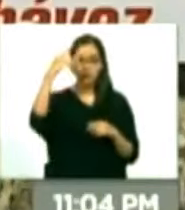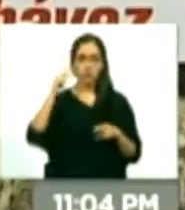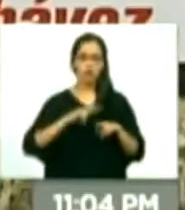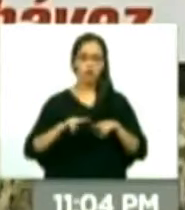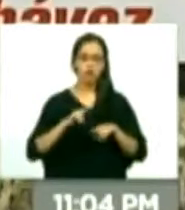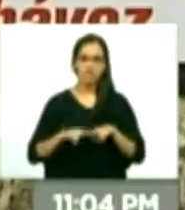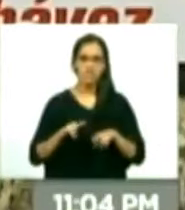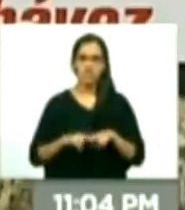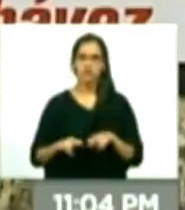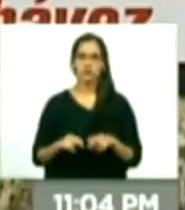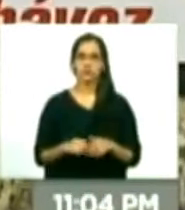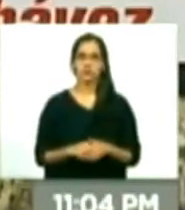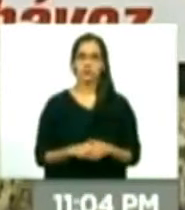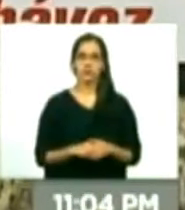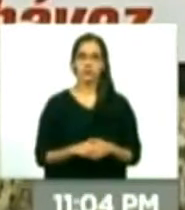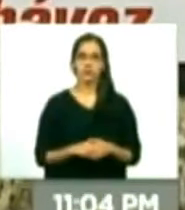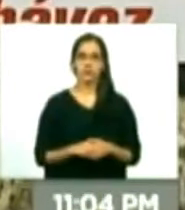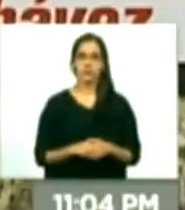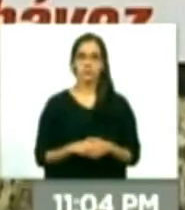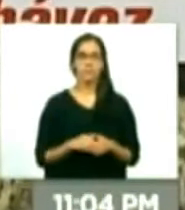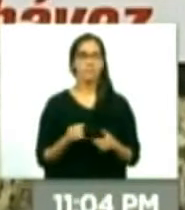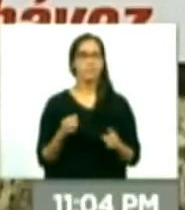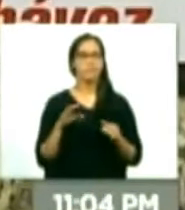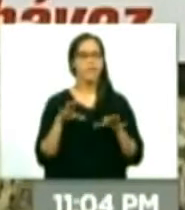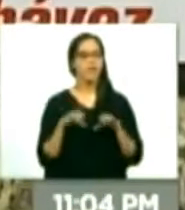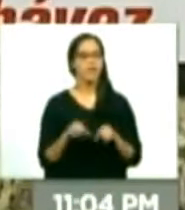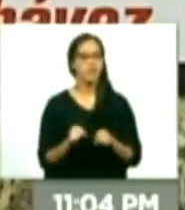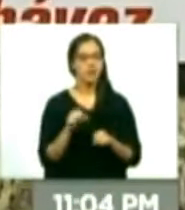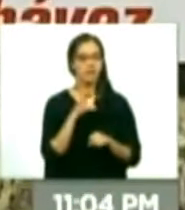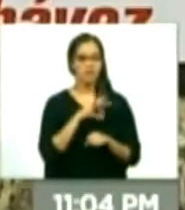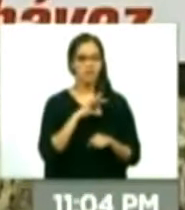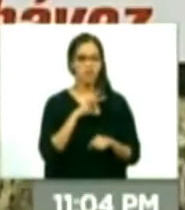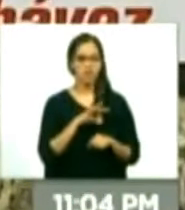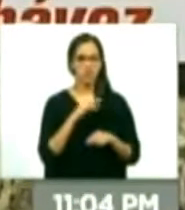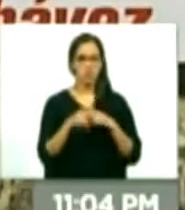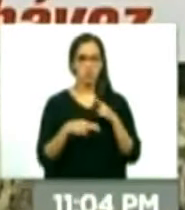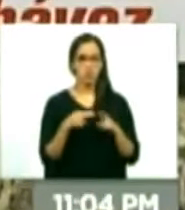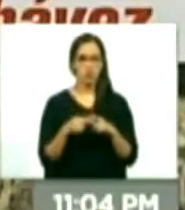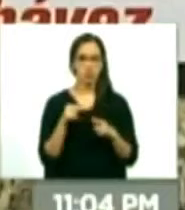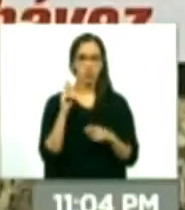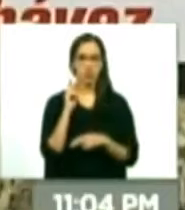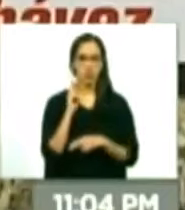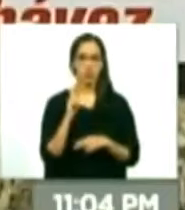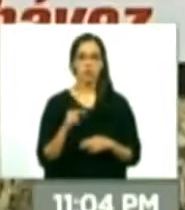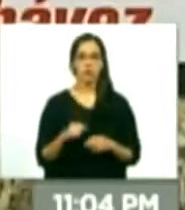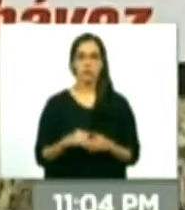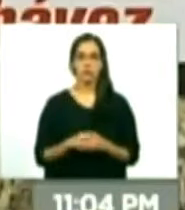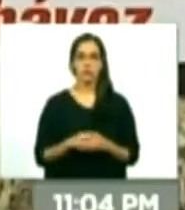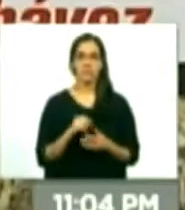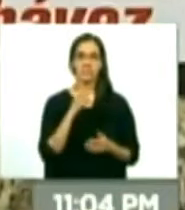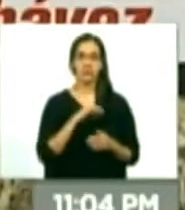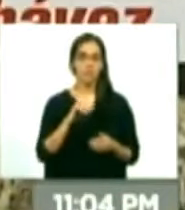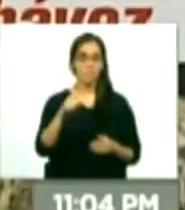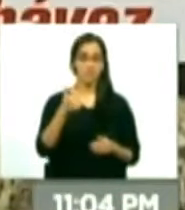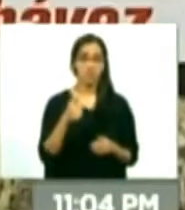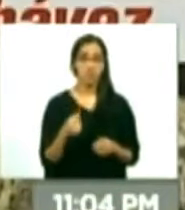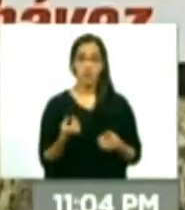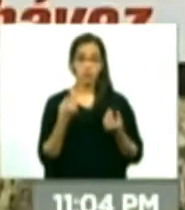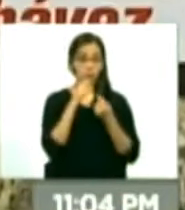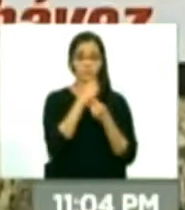niños. Yo me agarró una señora en Puerto La Cruz, señora mayor, y ella fue